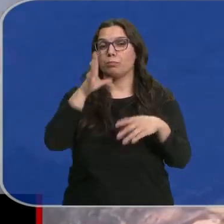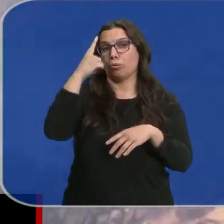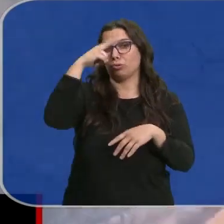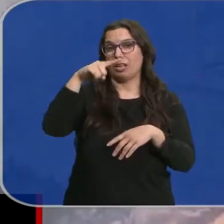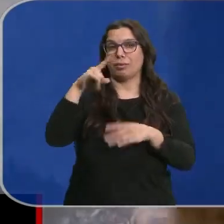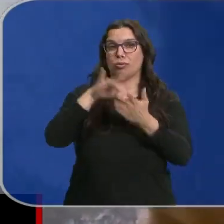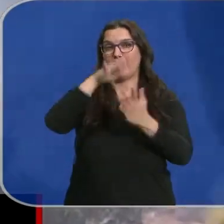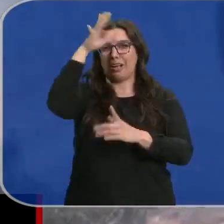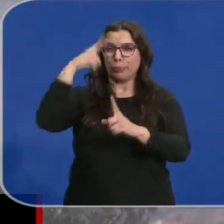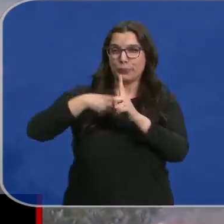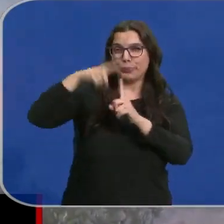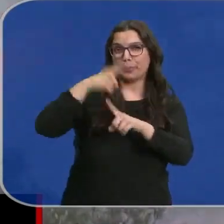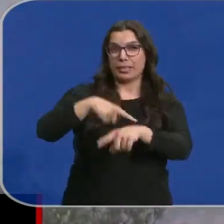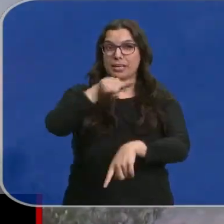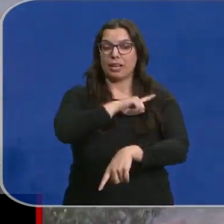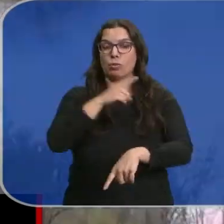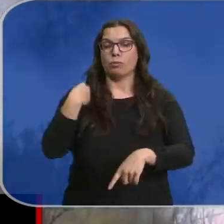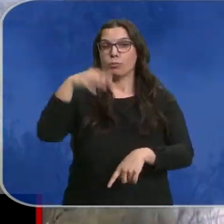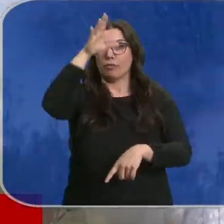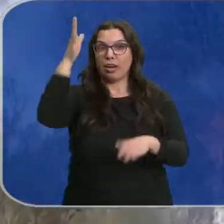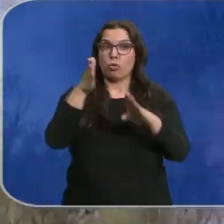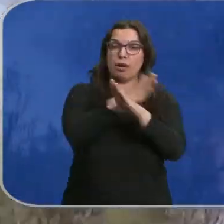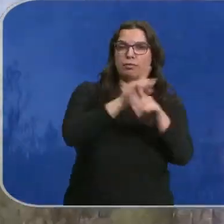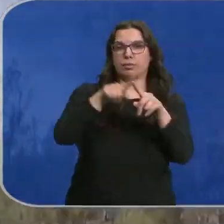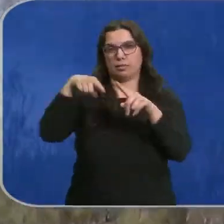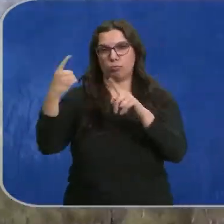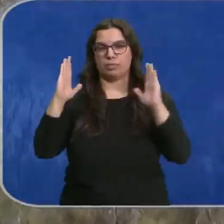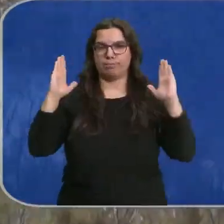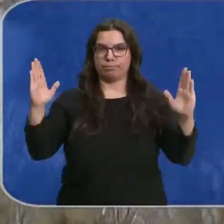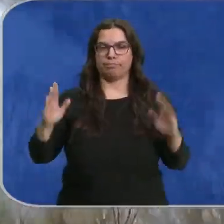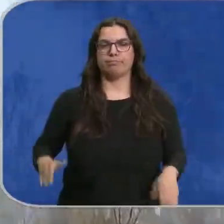del calor extremo antes y después del verano.